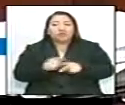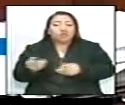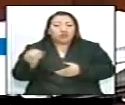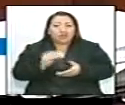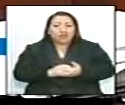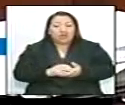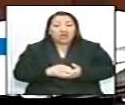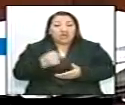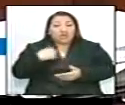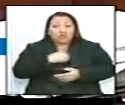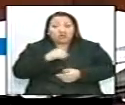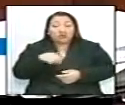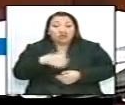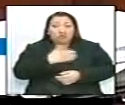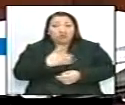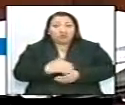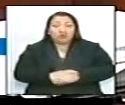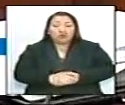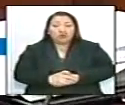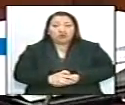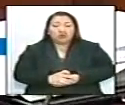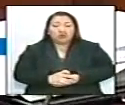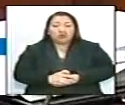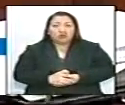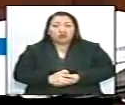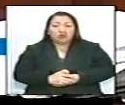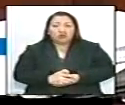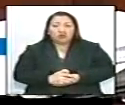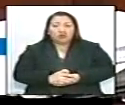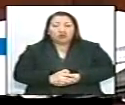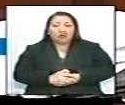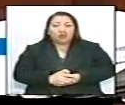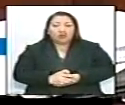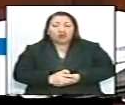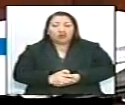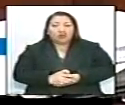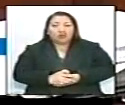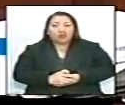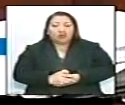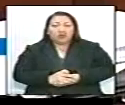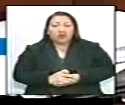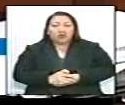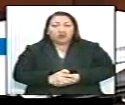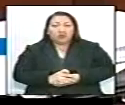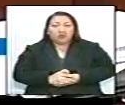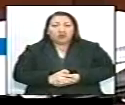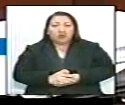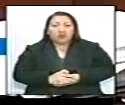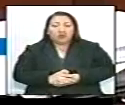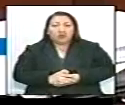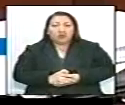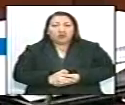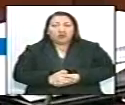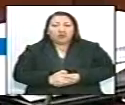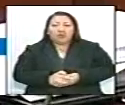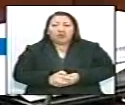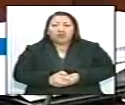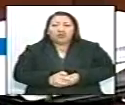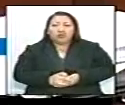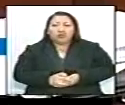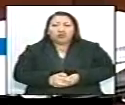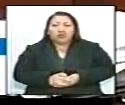Y que está, señor presidente, en este proyecto, se pone lo siguiente, mire